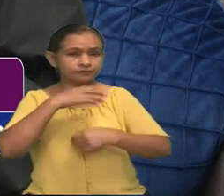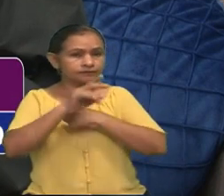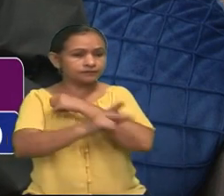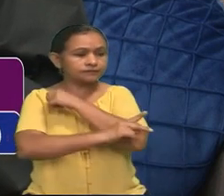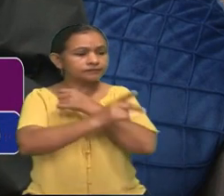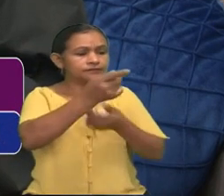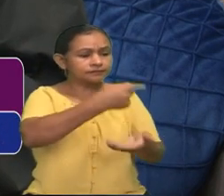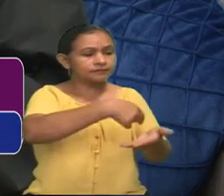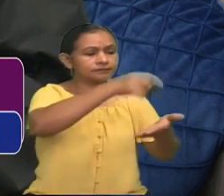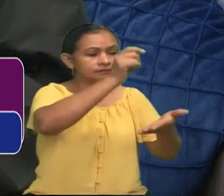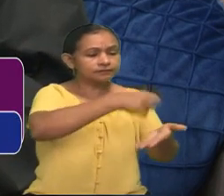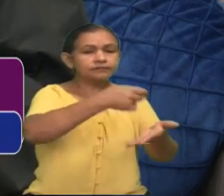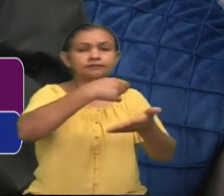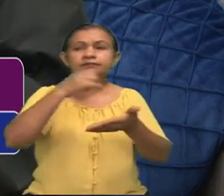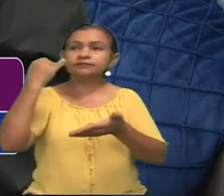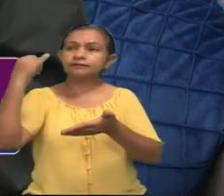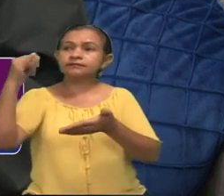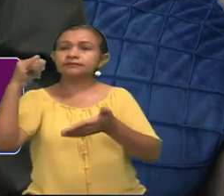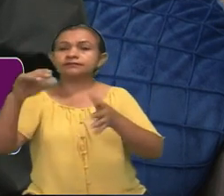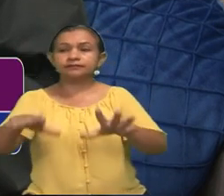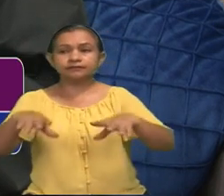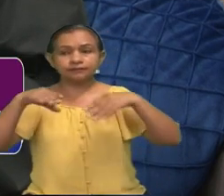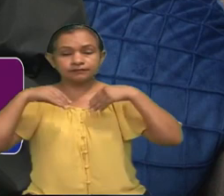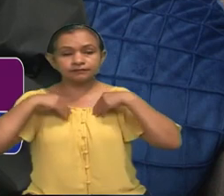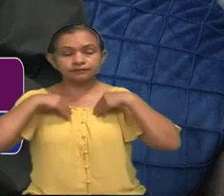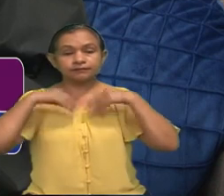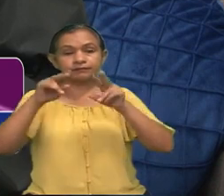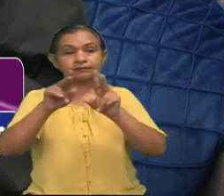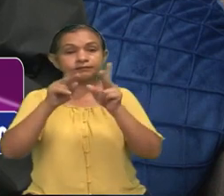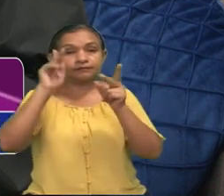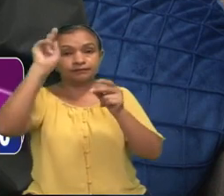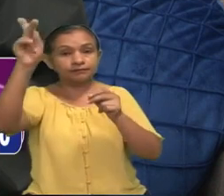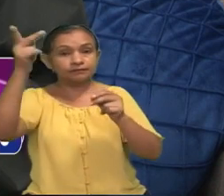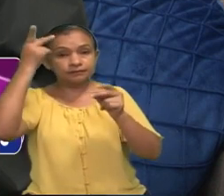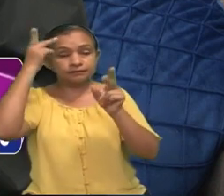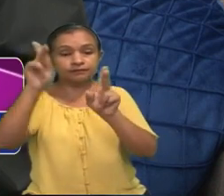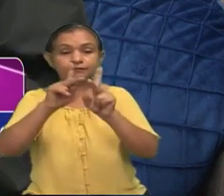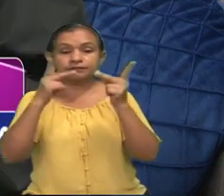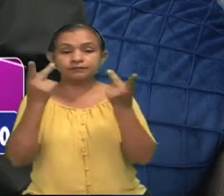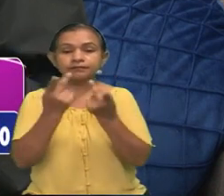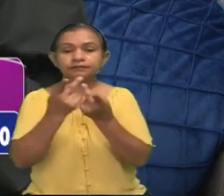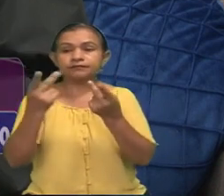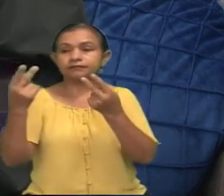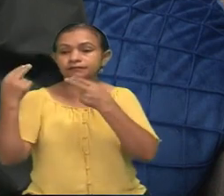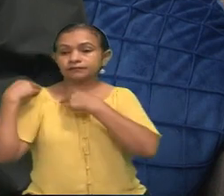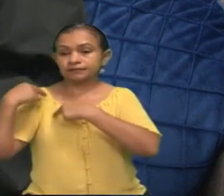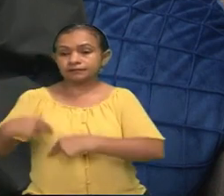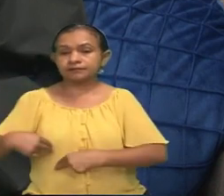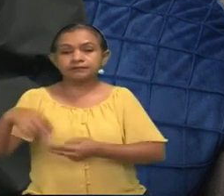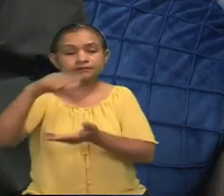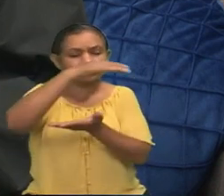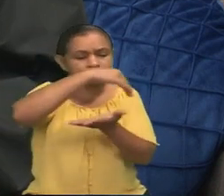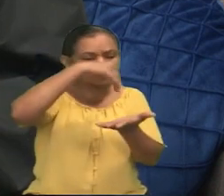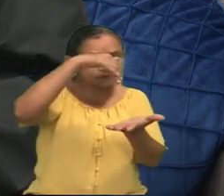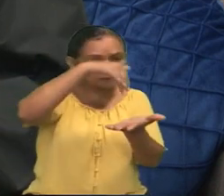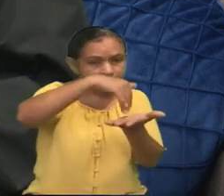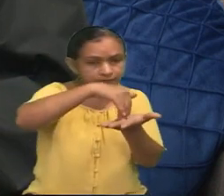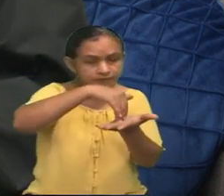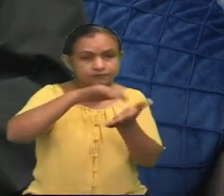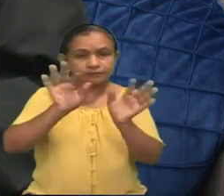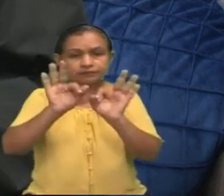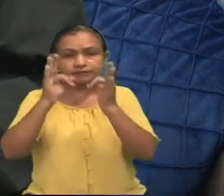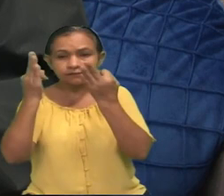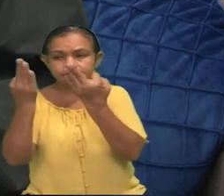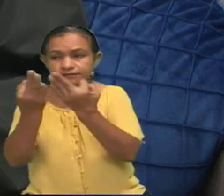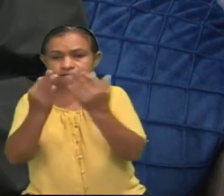ratificado. Una política pública coloca al ser humano en el centro, a la familia, a la comunidad, a las personas.